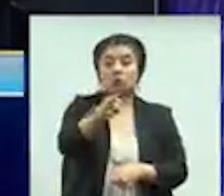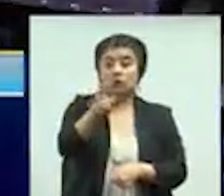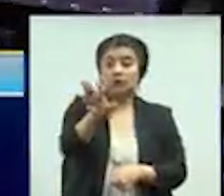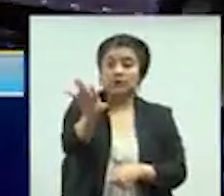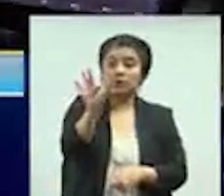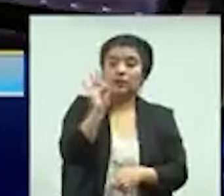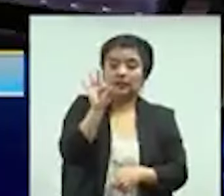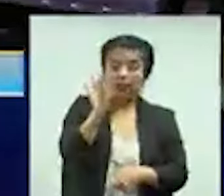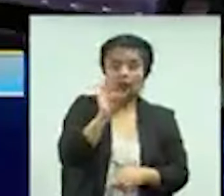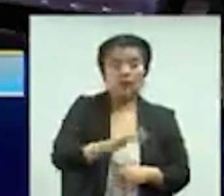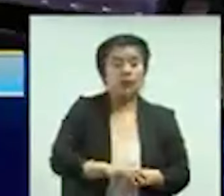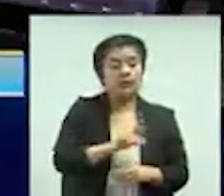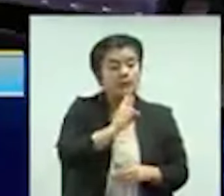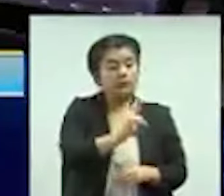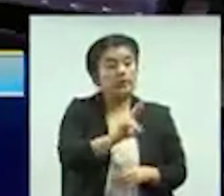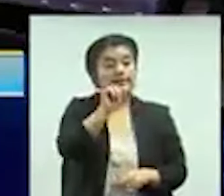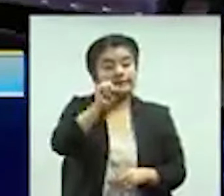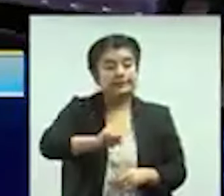llamado.